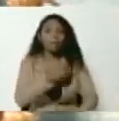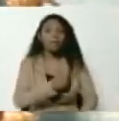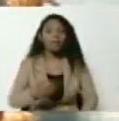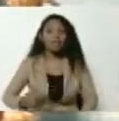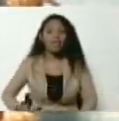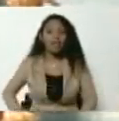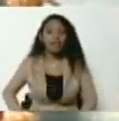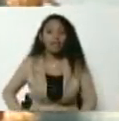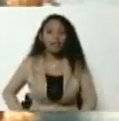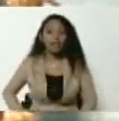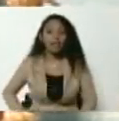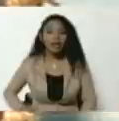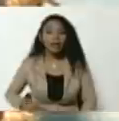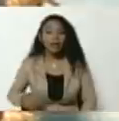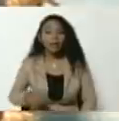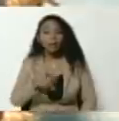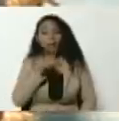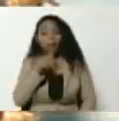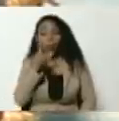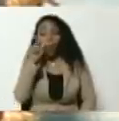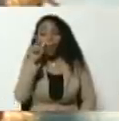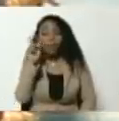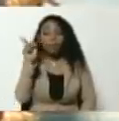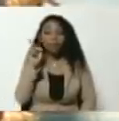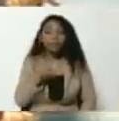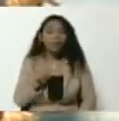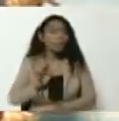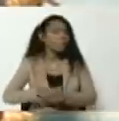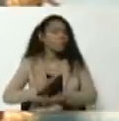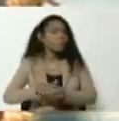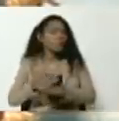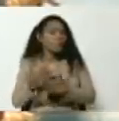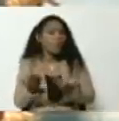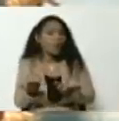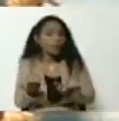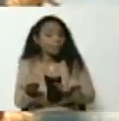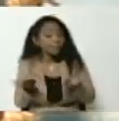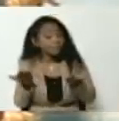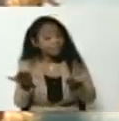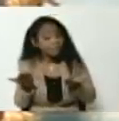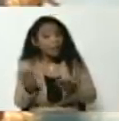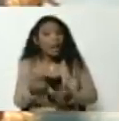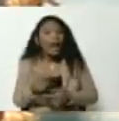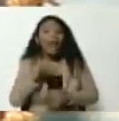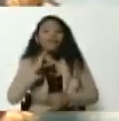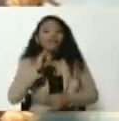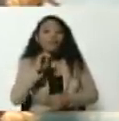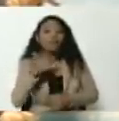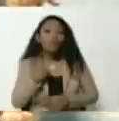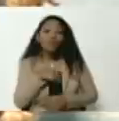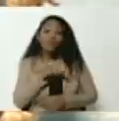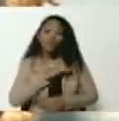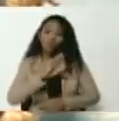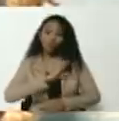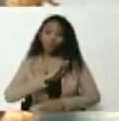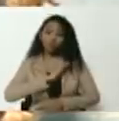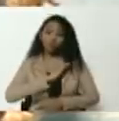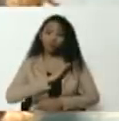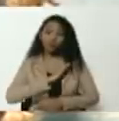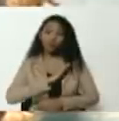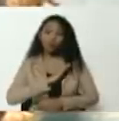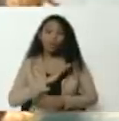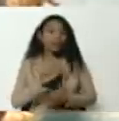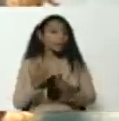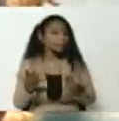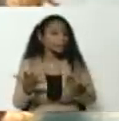presidente Marito Abdo. Porque resulta que la información que nosotros tenemos es